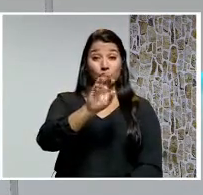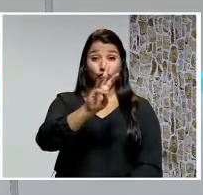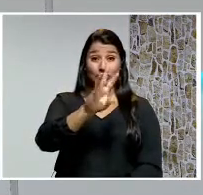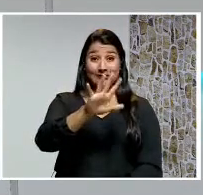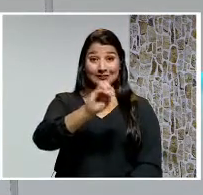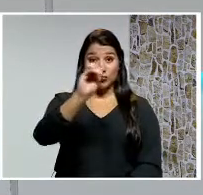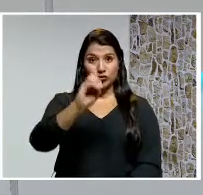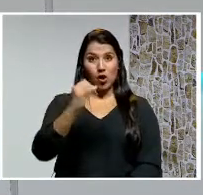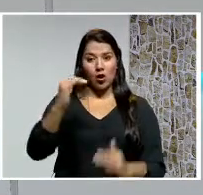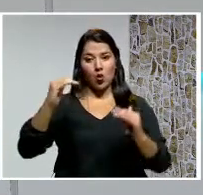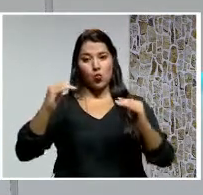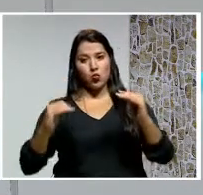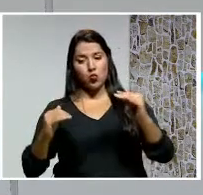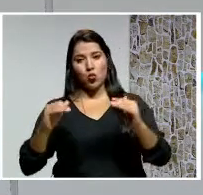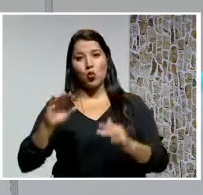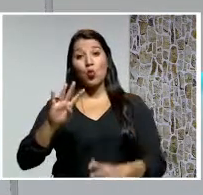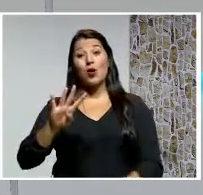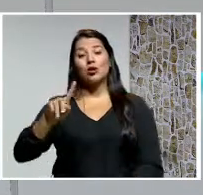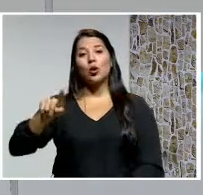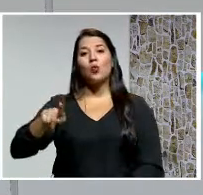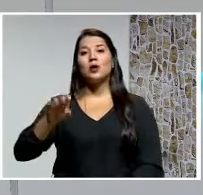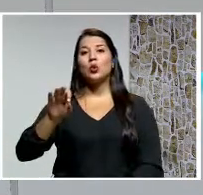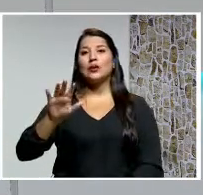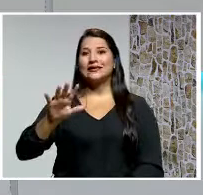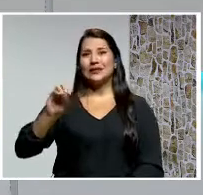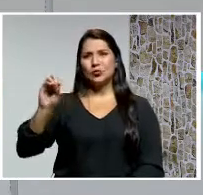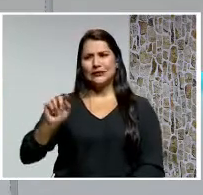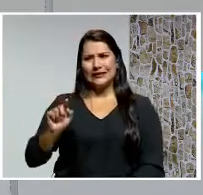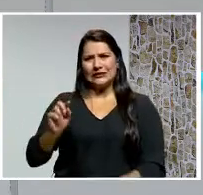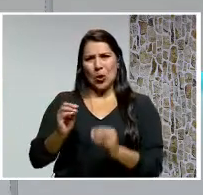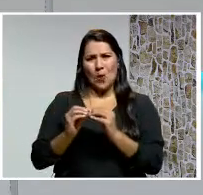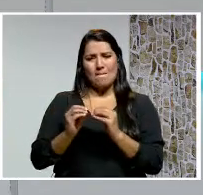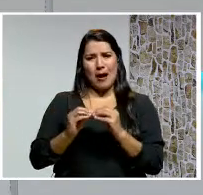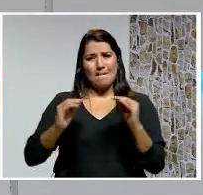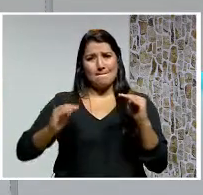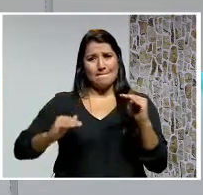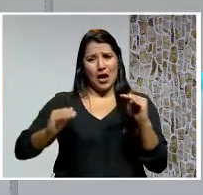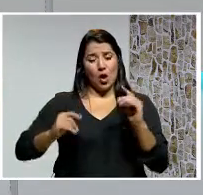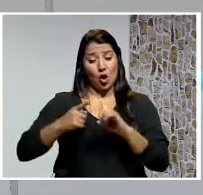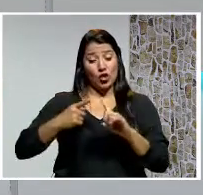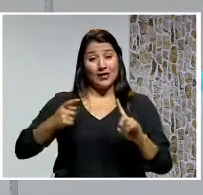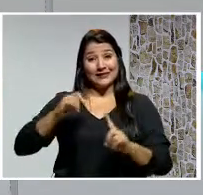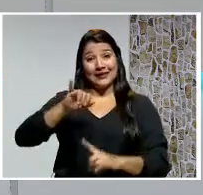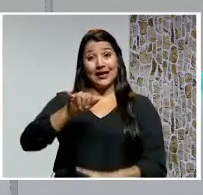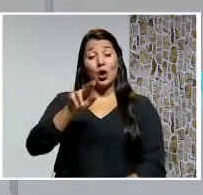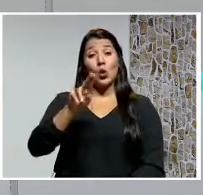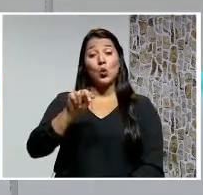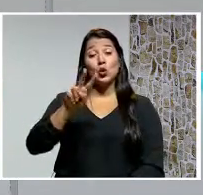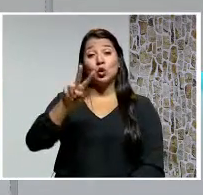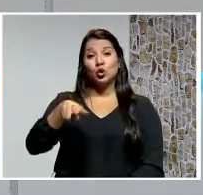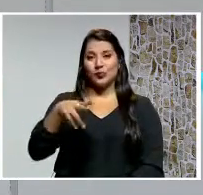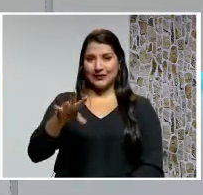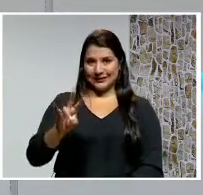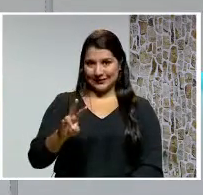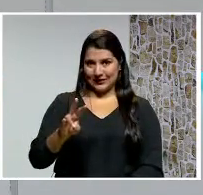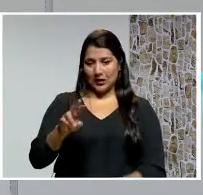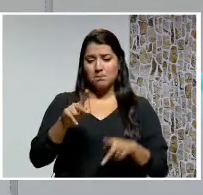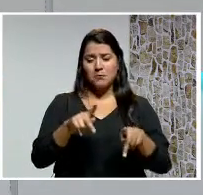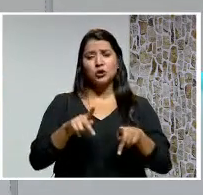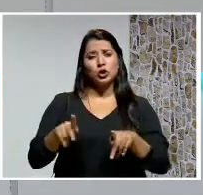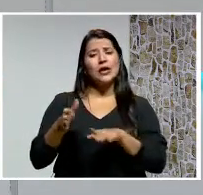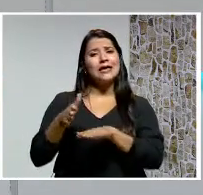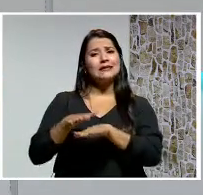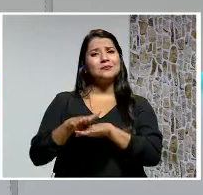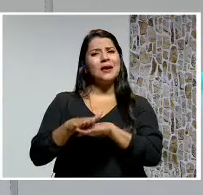5.65% a 4.95%. Es el punto más bajo que ha alcanzado desde junio del 2017. Especialistas en el